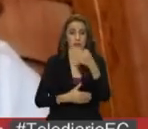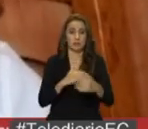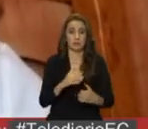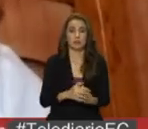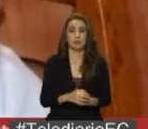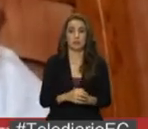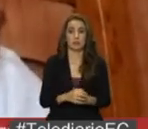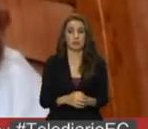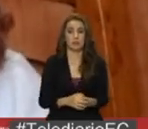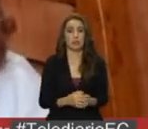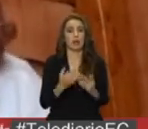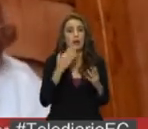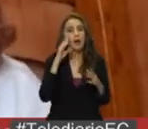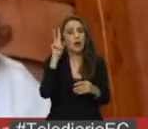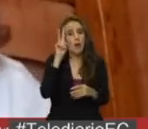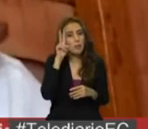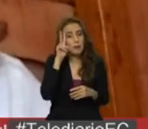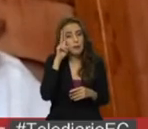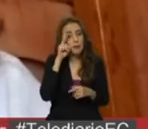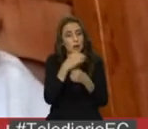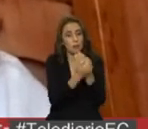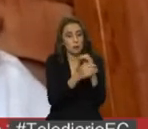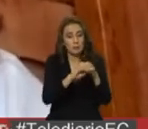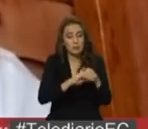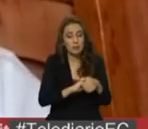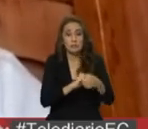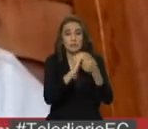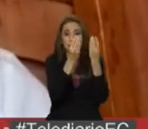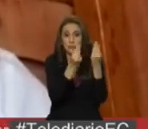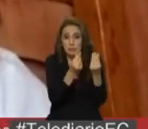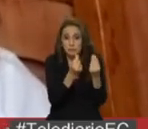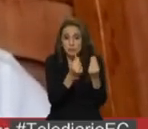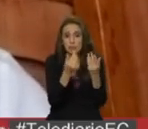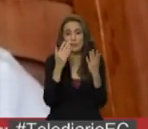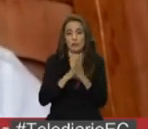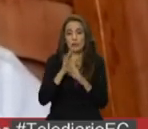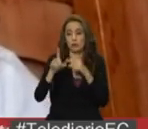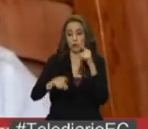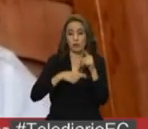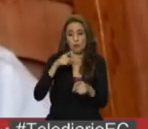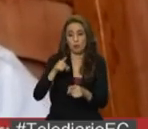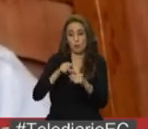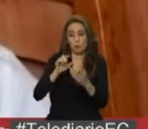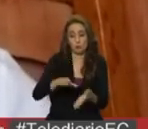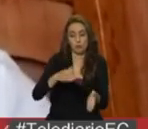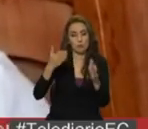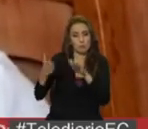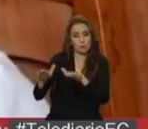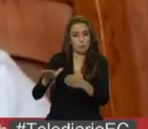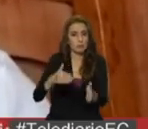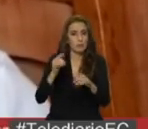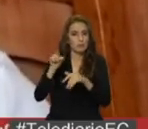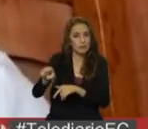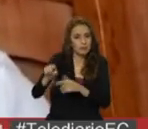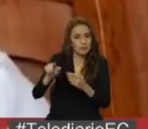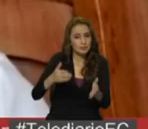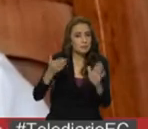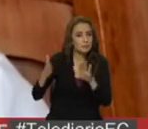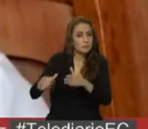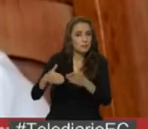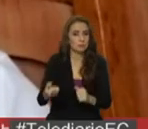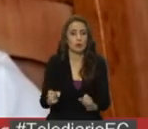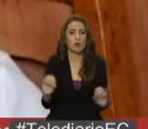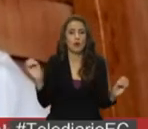Hacerse de los dineros públicos para el bienestar propio sobre los cadáveres de miles y miles de personas y el dolor